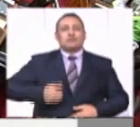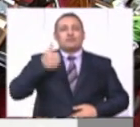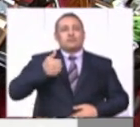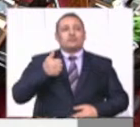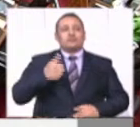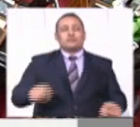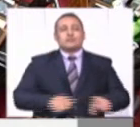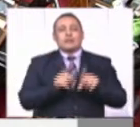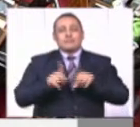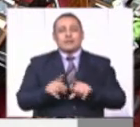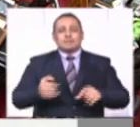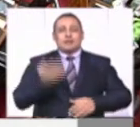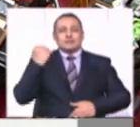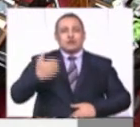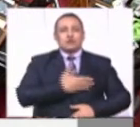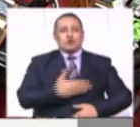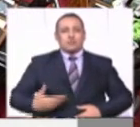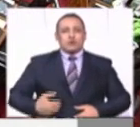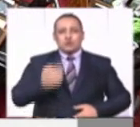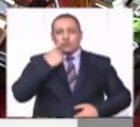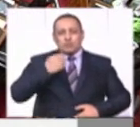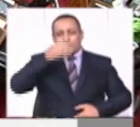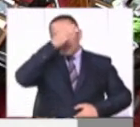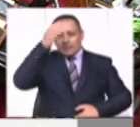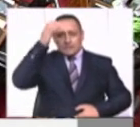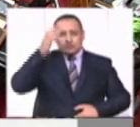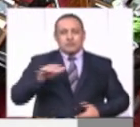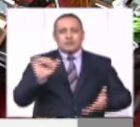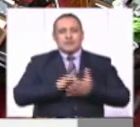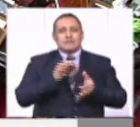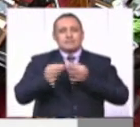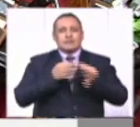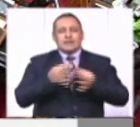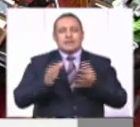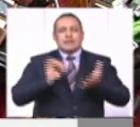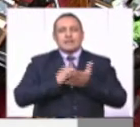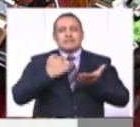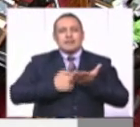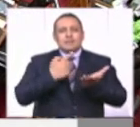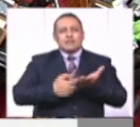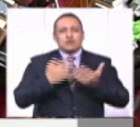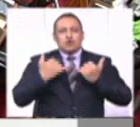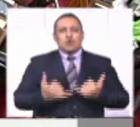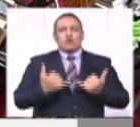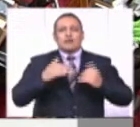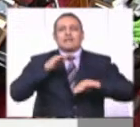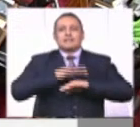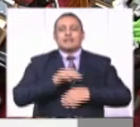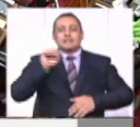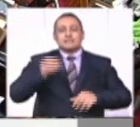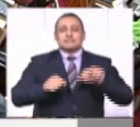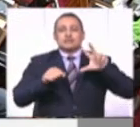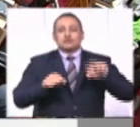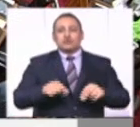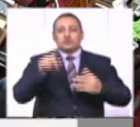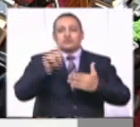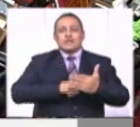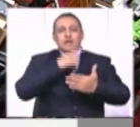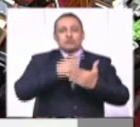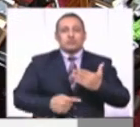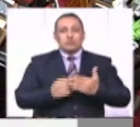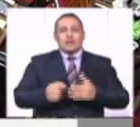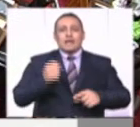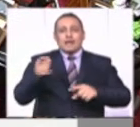ministros del gobierno de Pedro Castillo hay que mencionar que se va a debatir esta tarde si se inhabilita o no